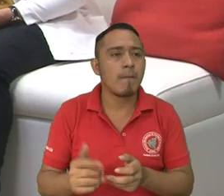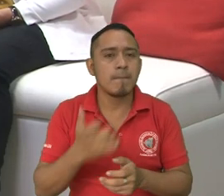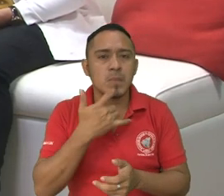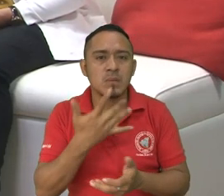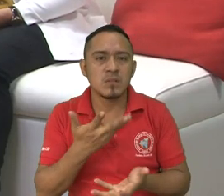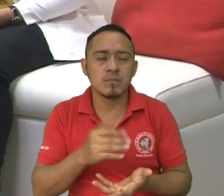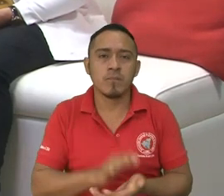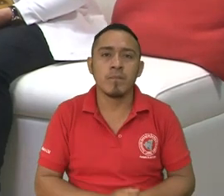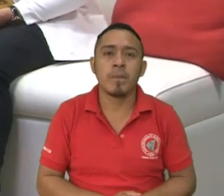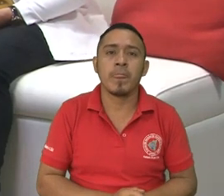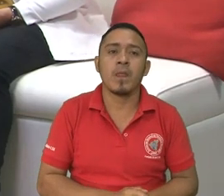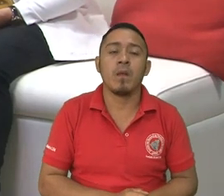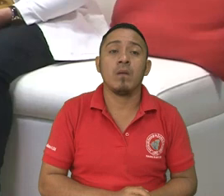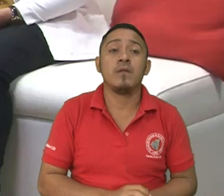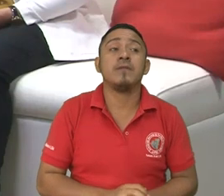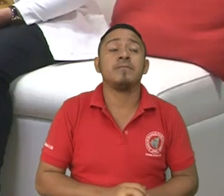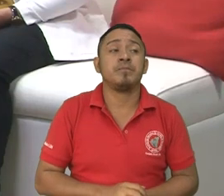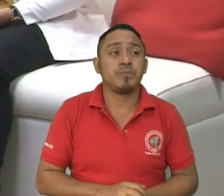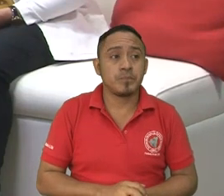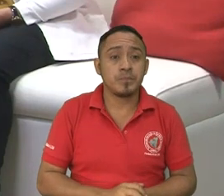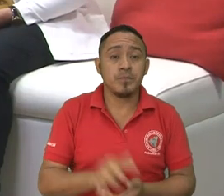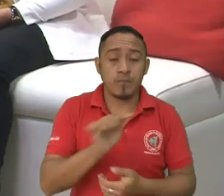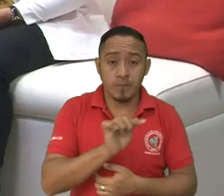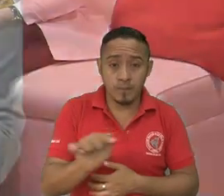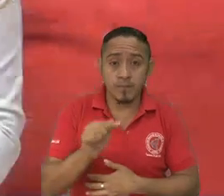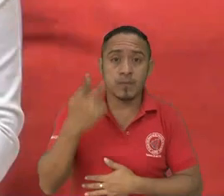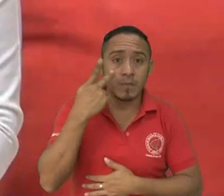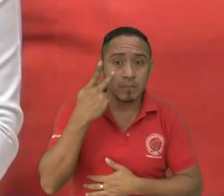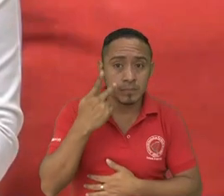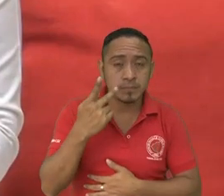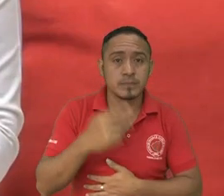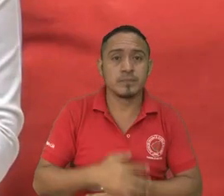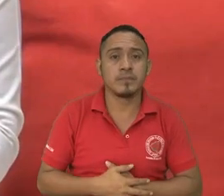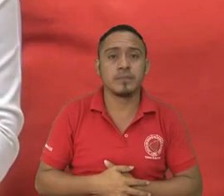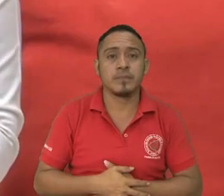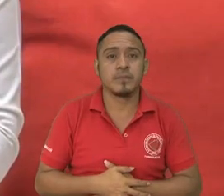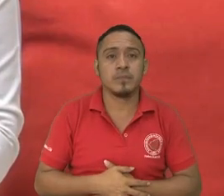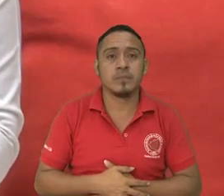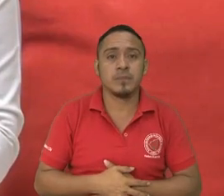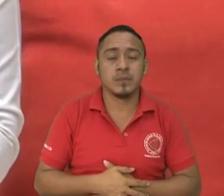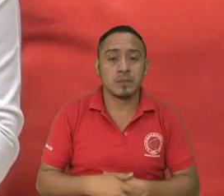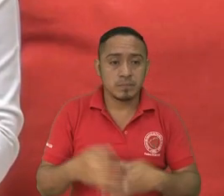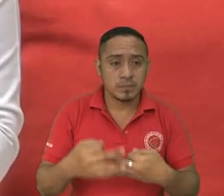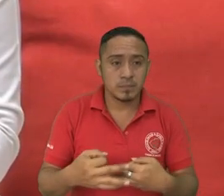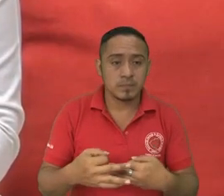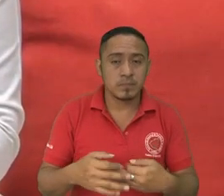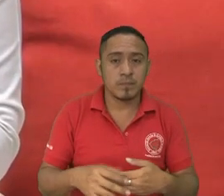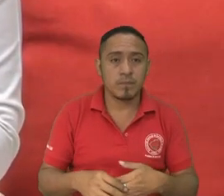así? Entonces, donde ellos miran, donde la mayor